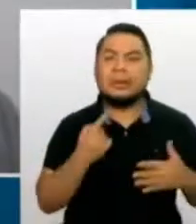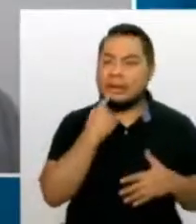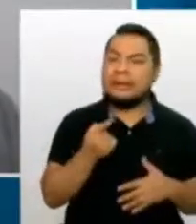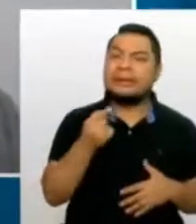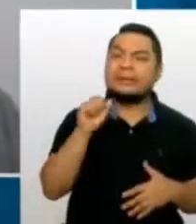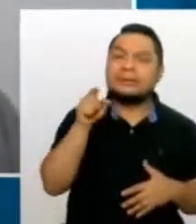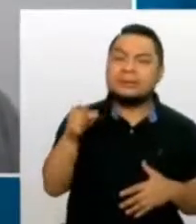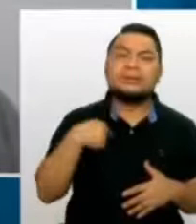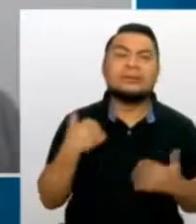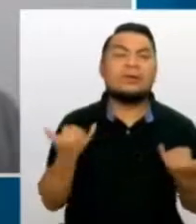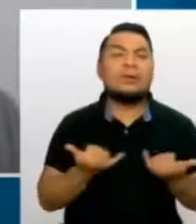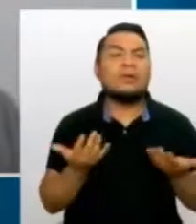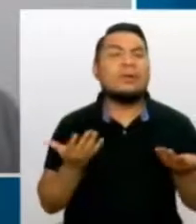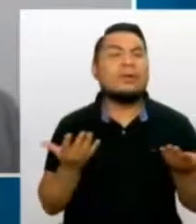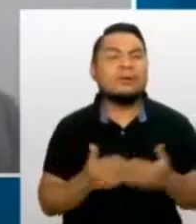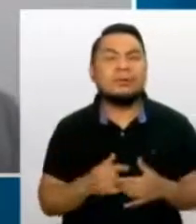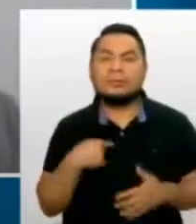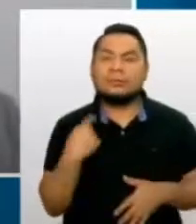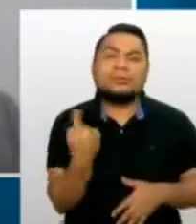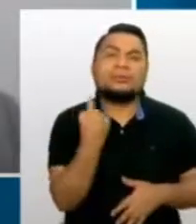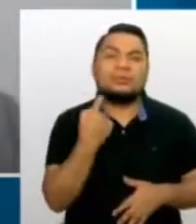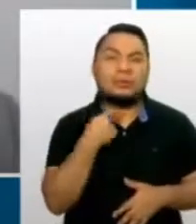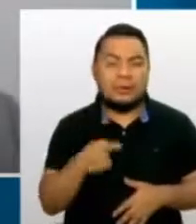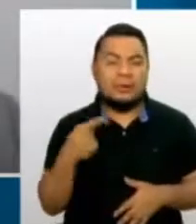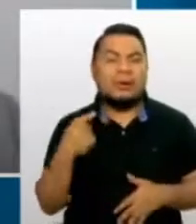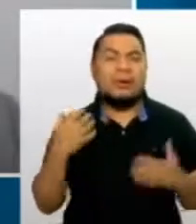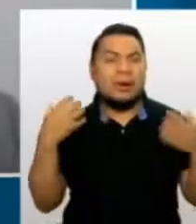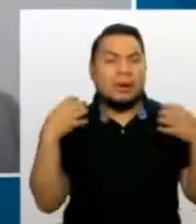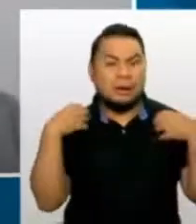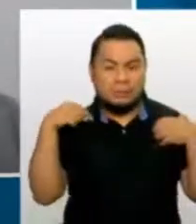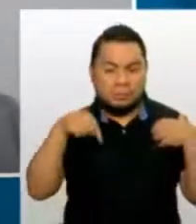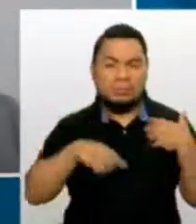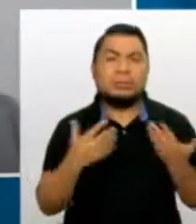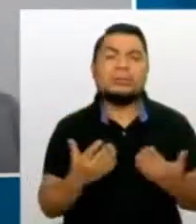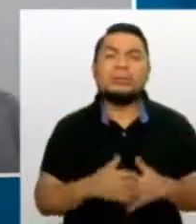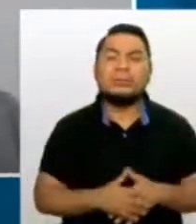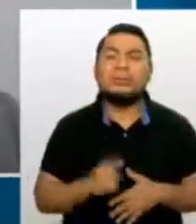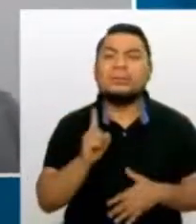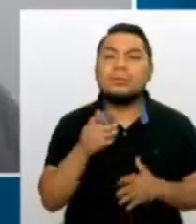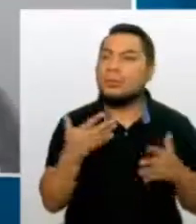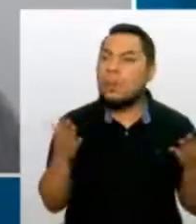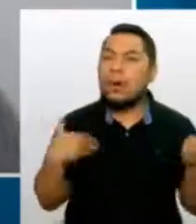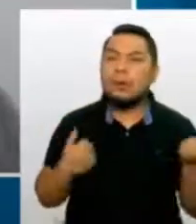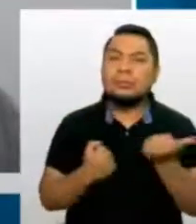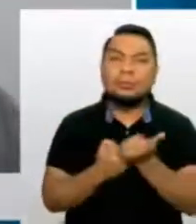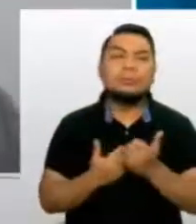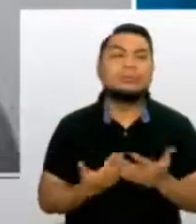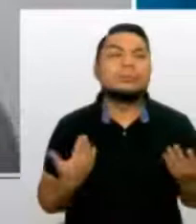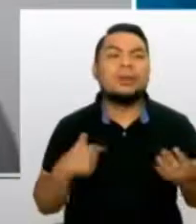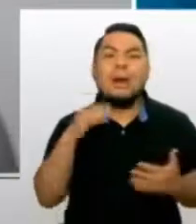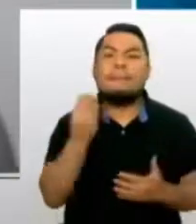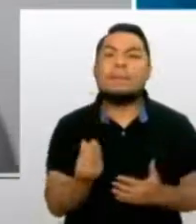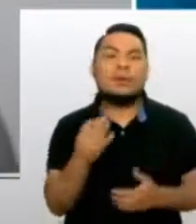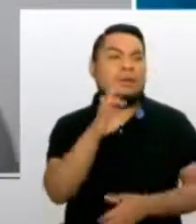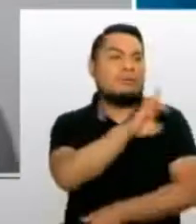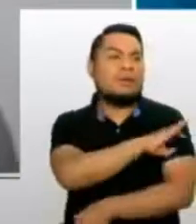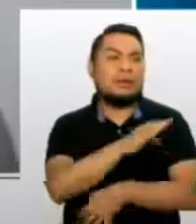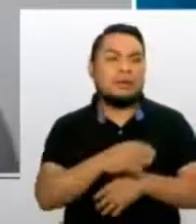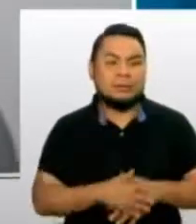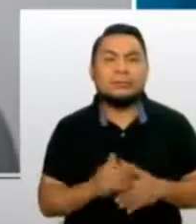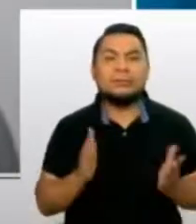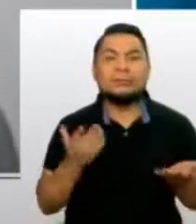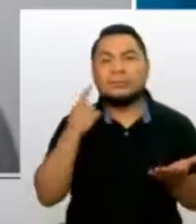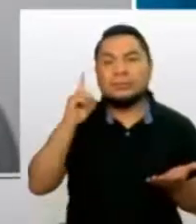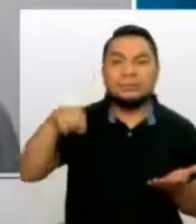con restricciones e impedimento de salida del país contra la primera dama y sus hermanos Walter Paredes y